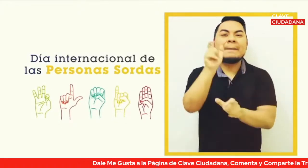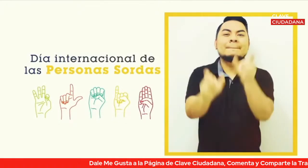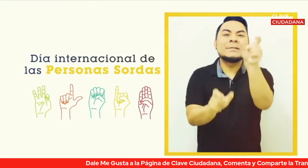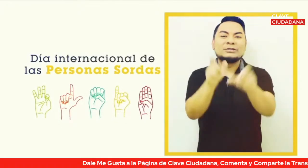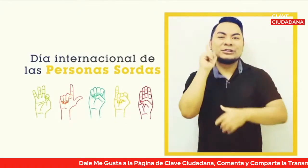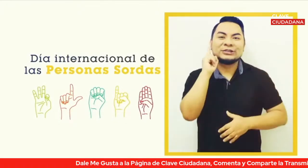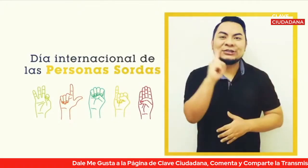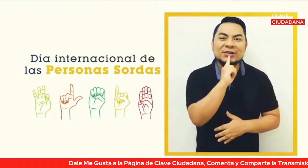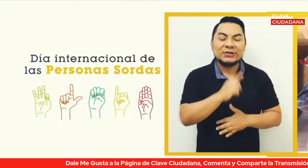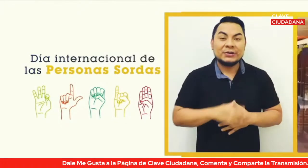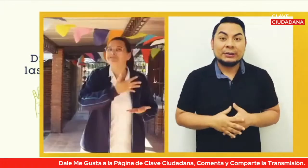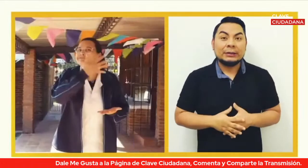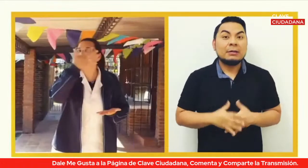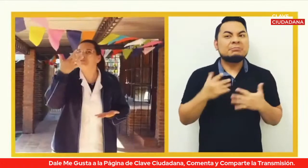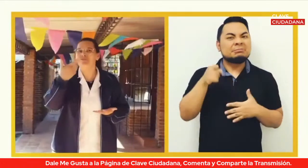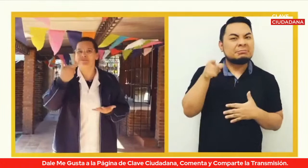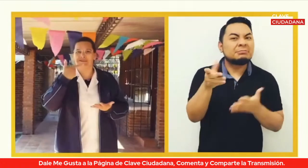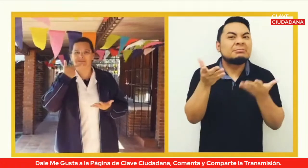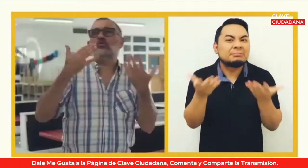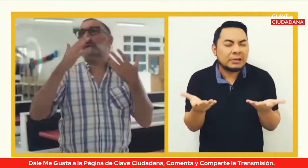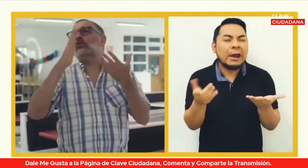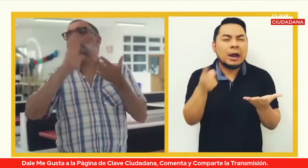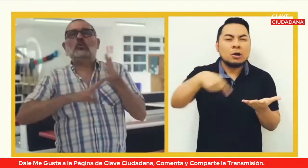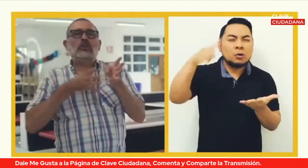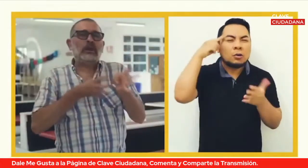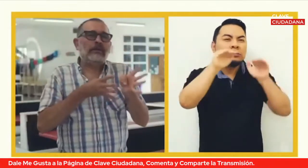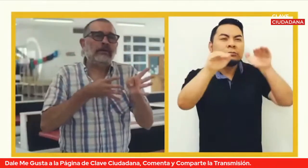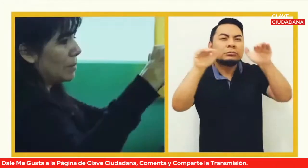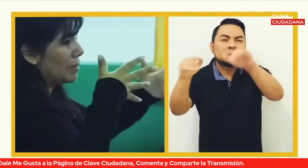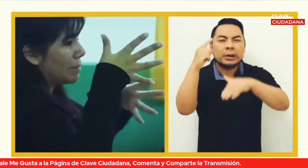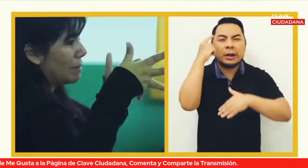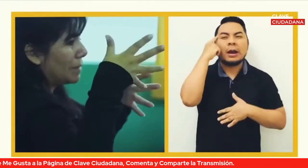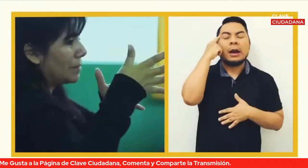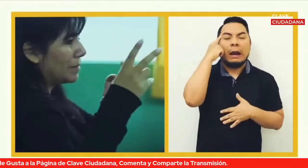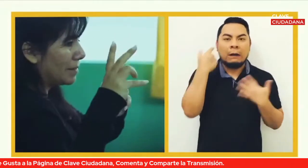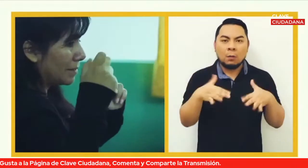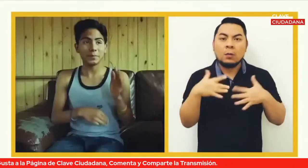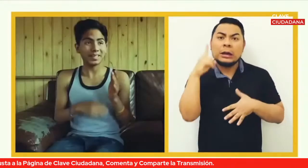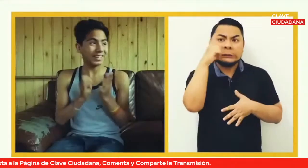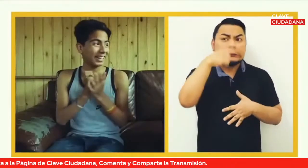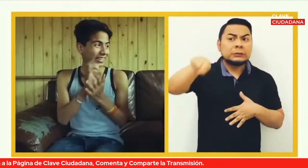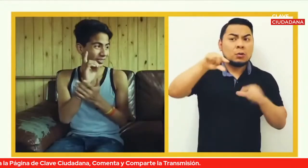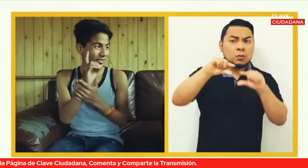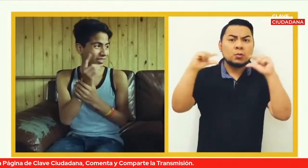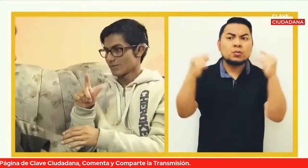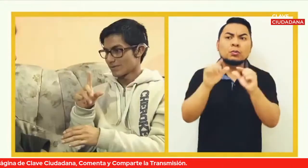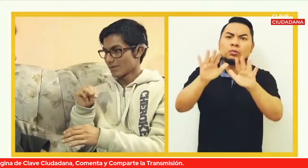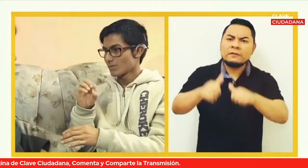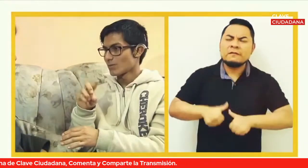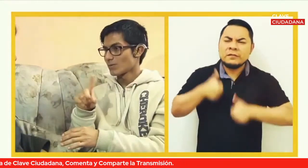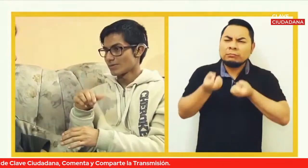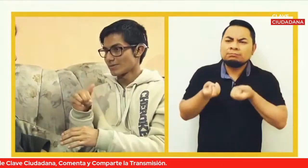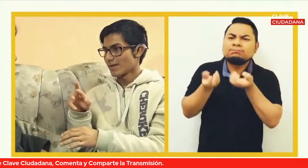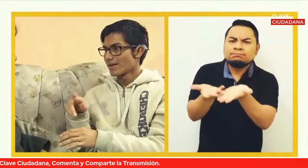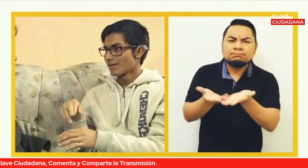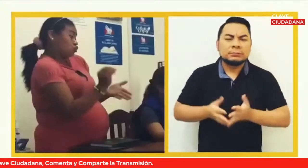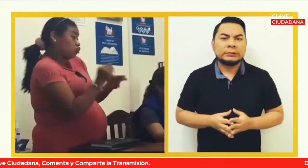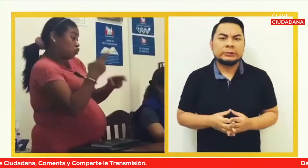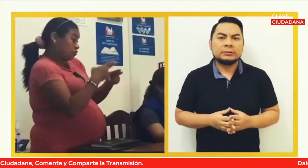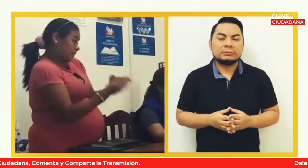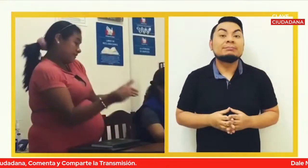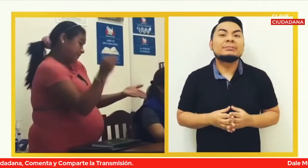de las Personas Sordas. De esta manera, se crea conciencia sobre las dificultades que enfrenta este grupo en su vida